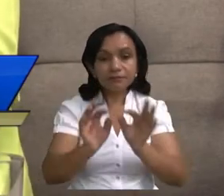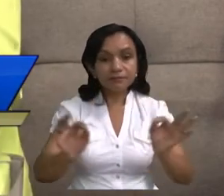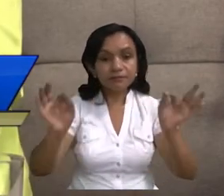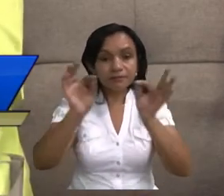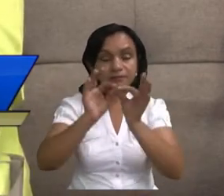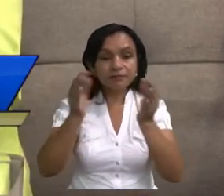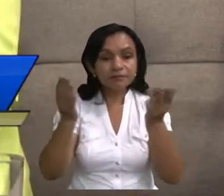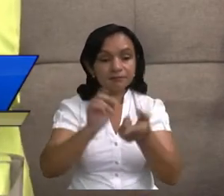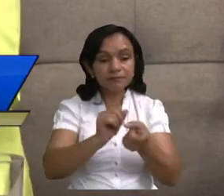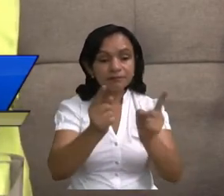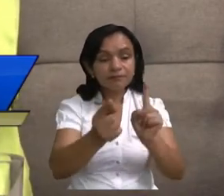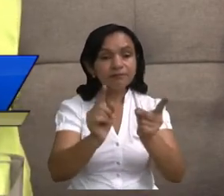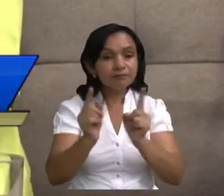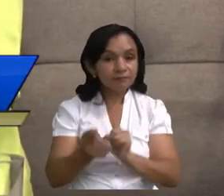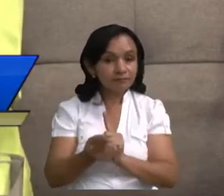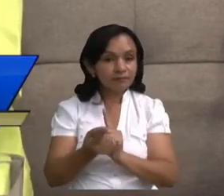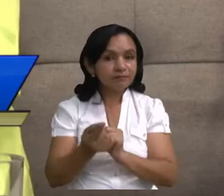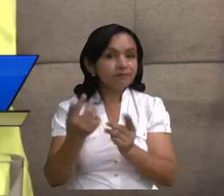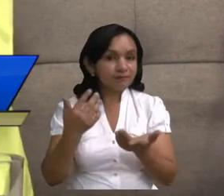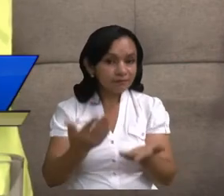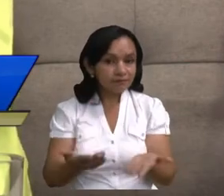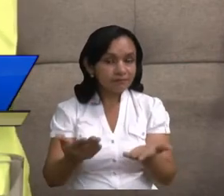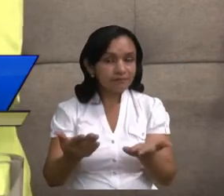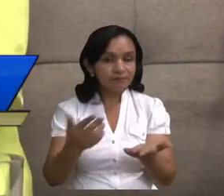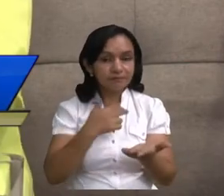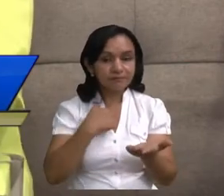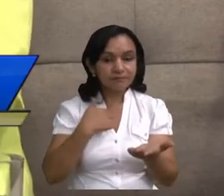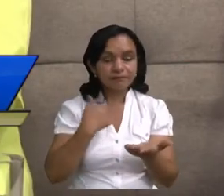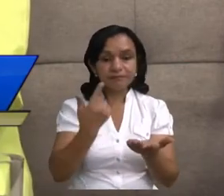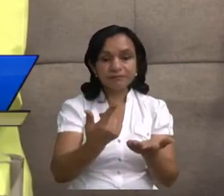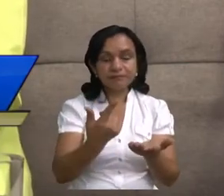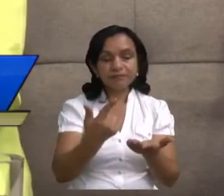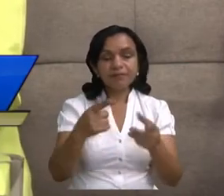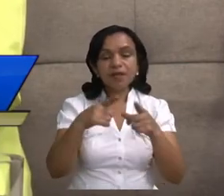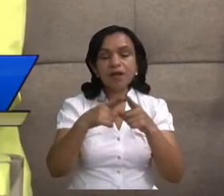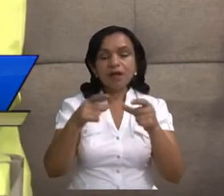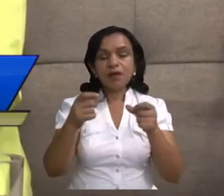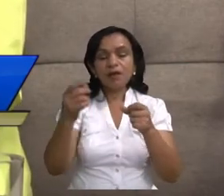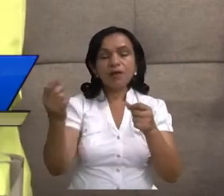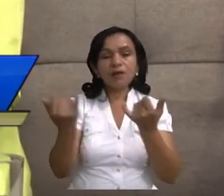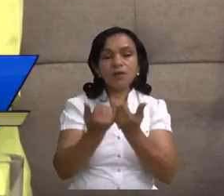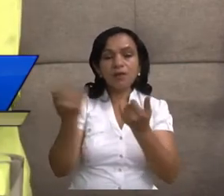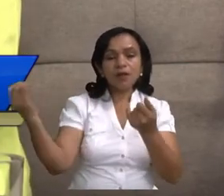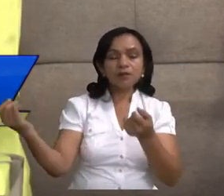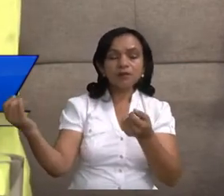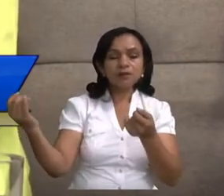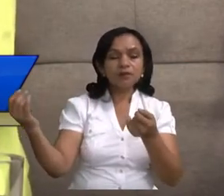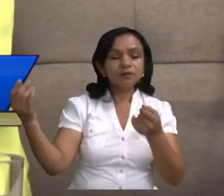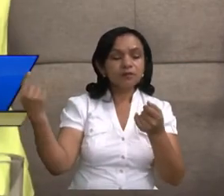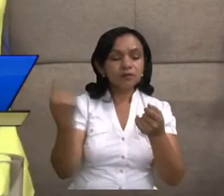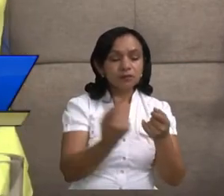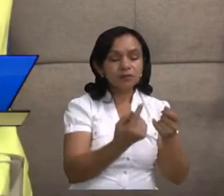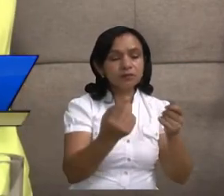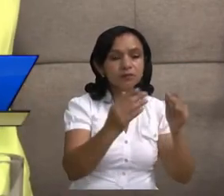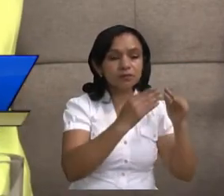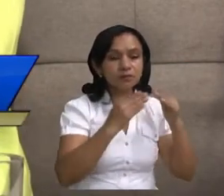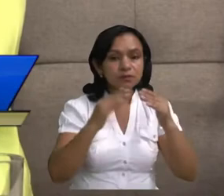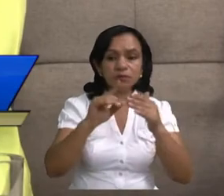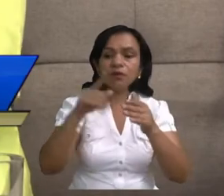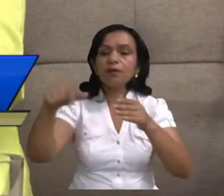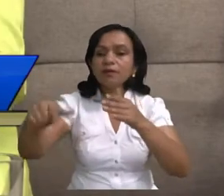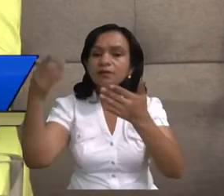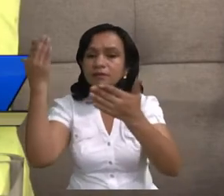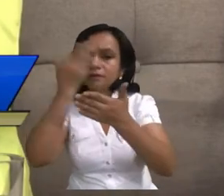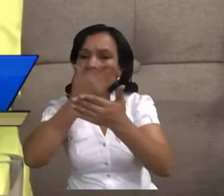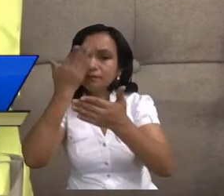cómo lo van transformando, les creamos competencia, evitamos que ellos migren a la ciudad. Pero también Nicaragua tiene una gran fortaleza y